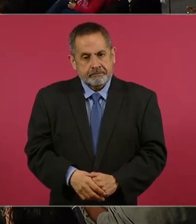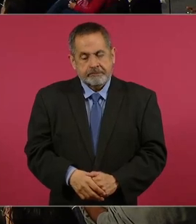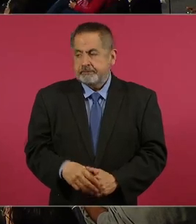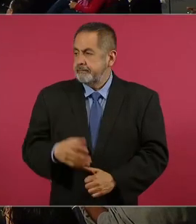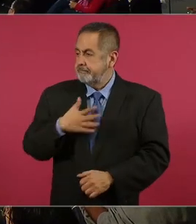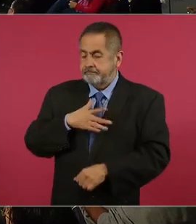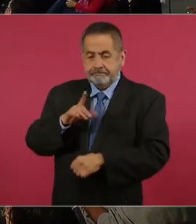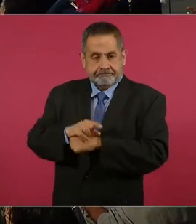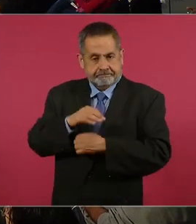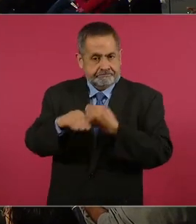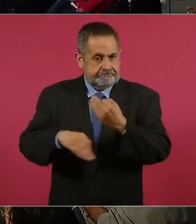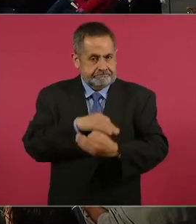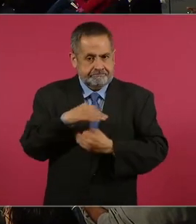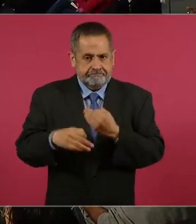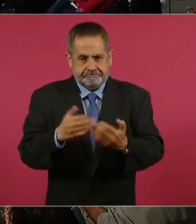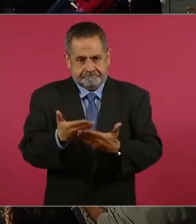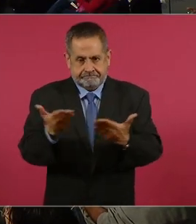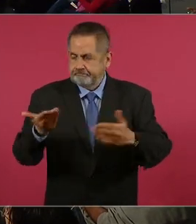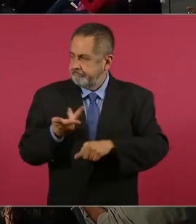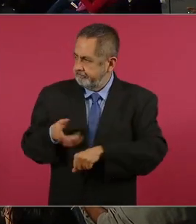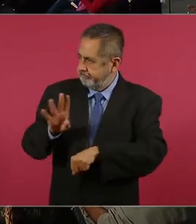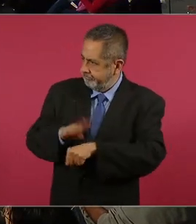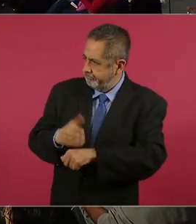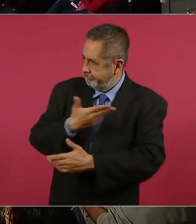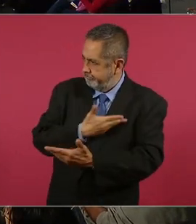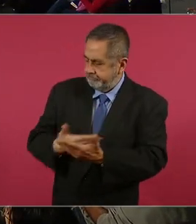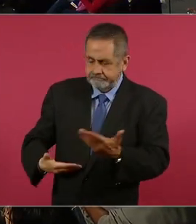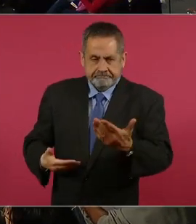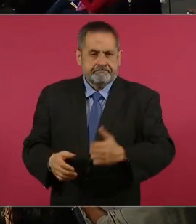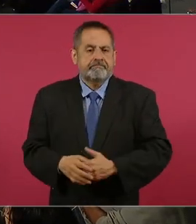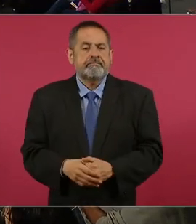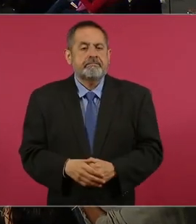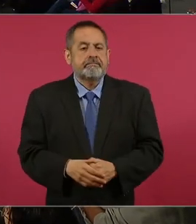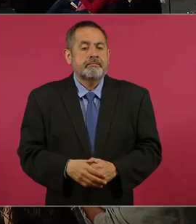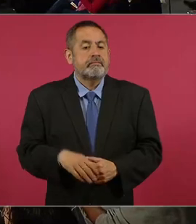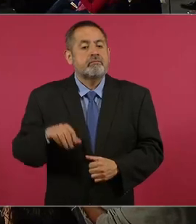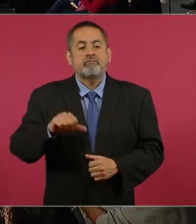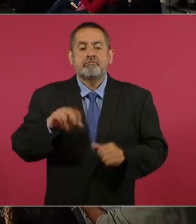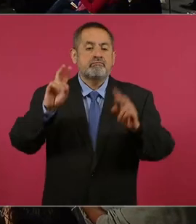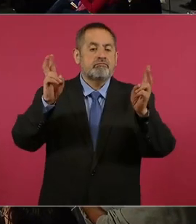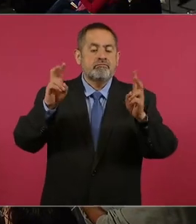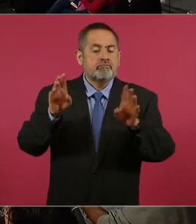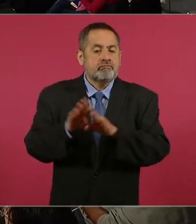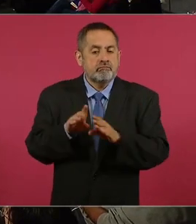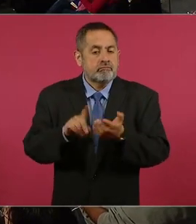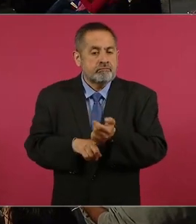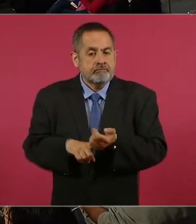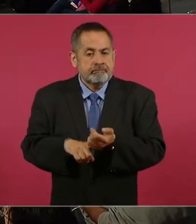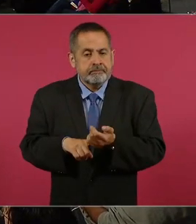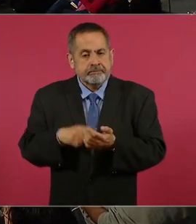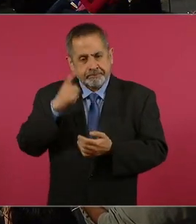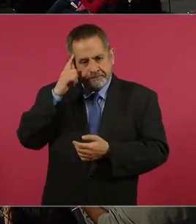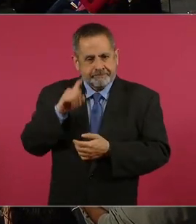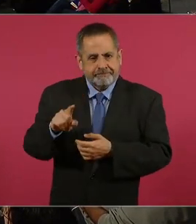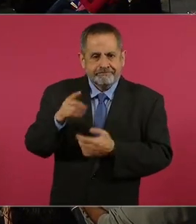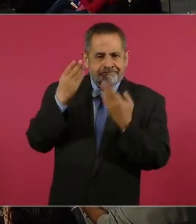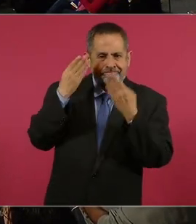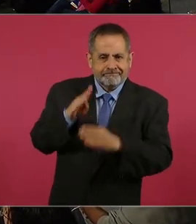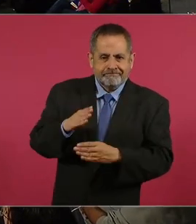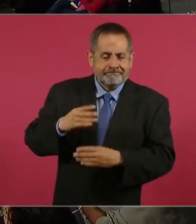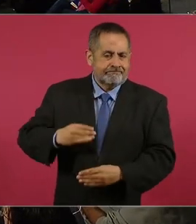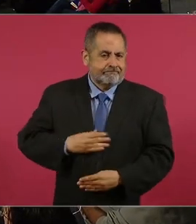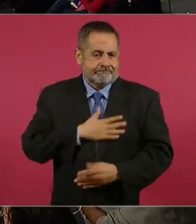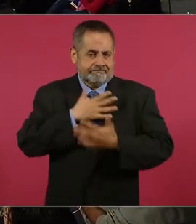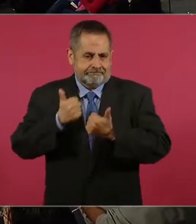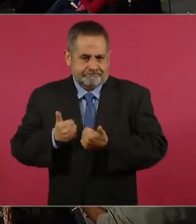Buenos días a todas, a todos, con su permiso. Señor presidente, el tema de la financiera para el bienestar, como todos y